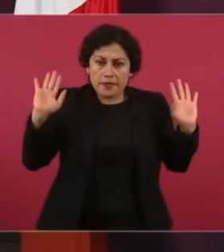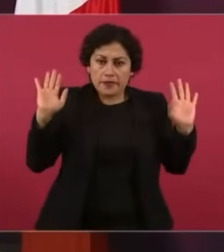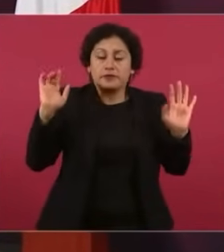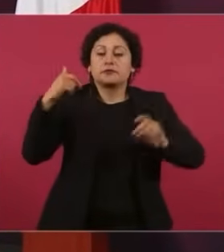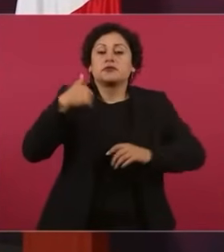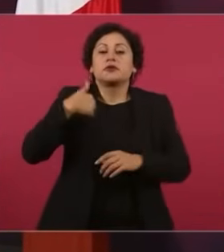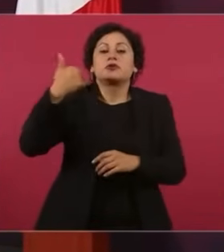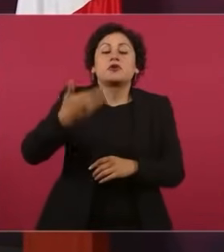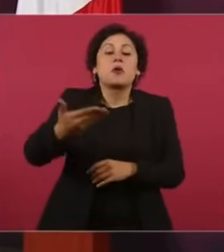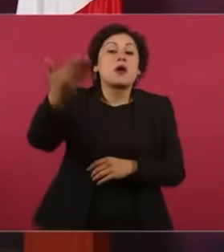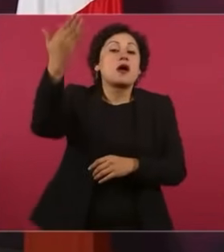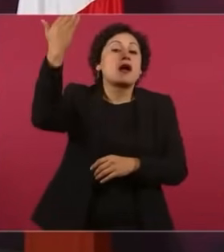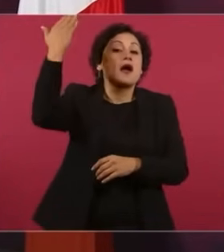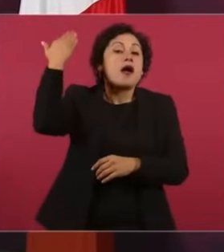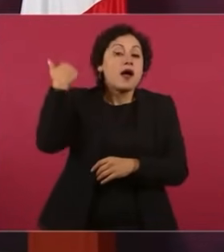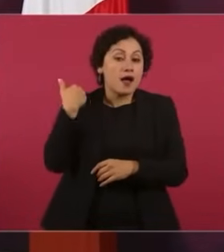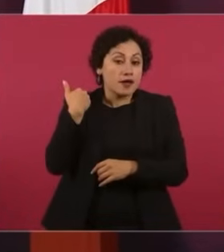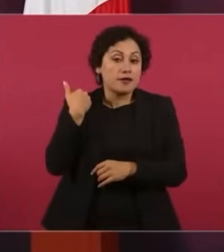di a conocer